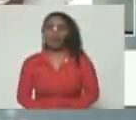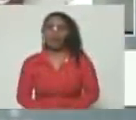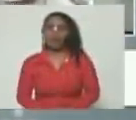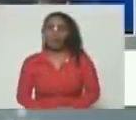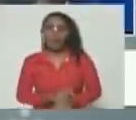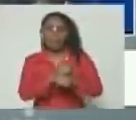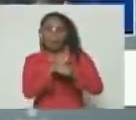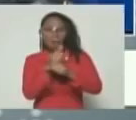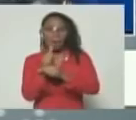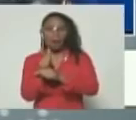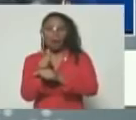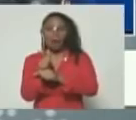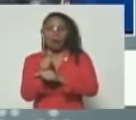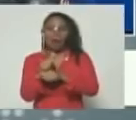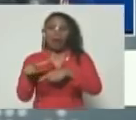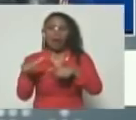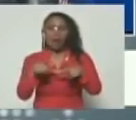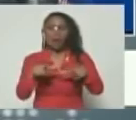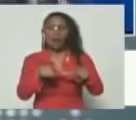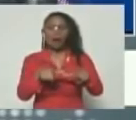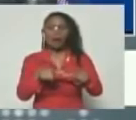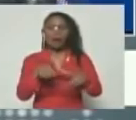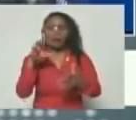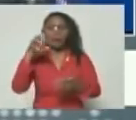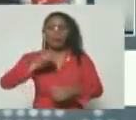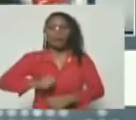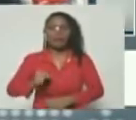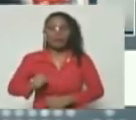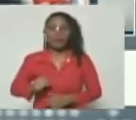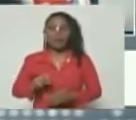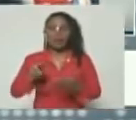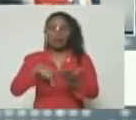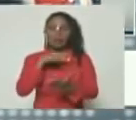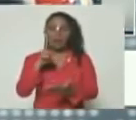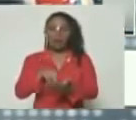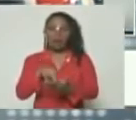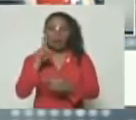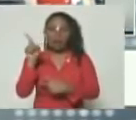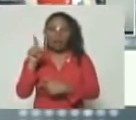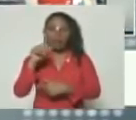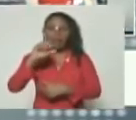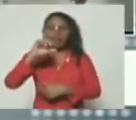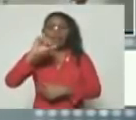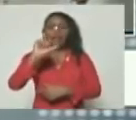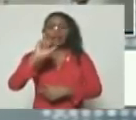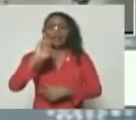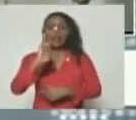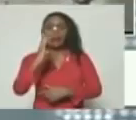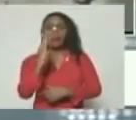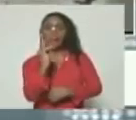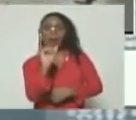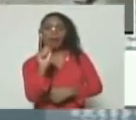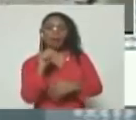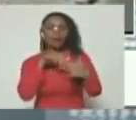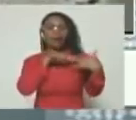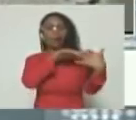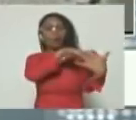Atacaron la estación de la Policía Nacional en el helicoide, la estación del SEBIN. Es una guerra,